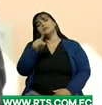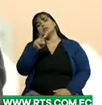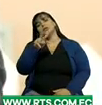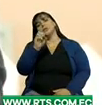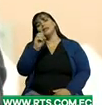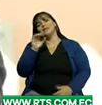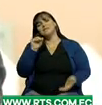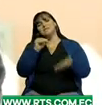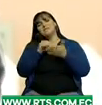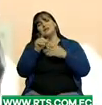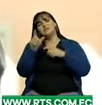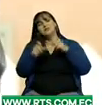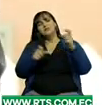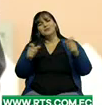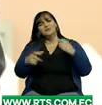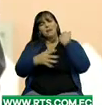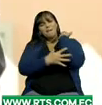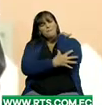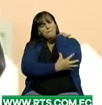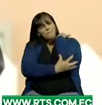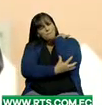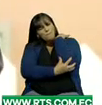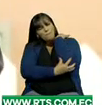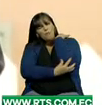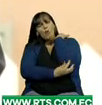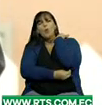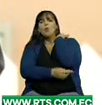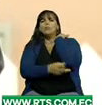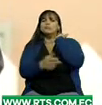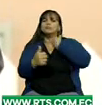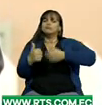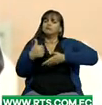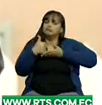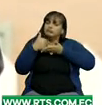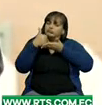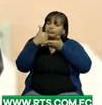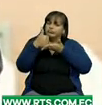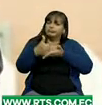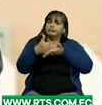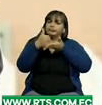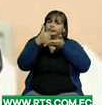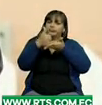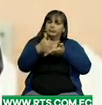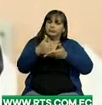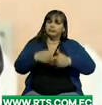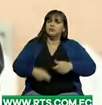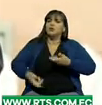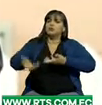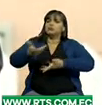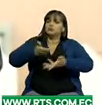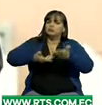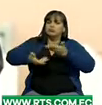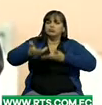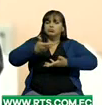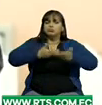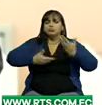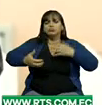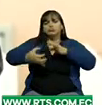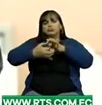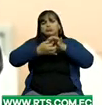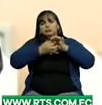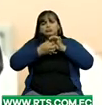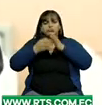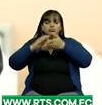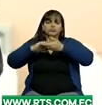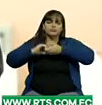en situación de vulnerabilidad. Todos los espacios comunitarios necesarios y adecuados para compartir, para generar lazos y redes, redes de